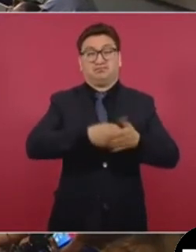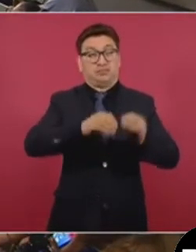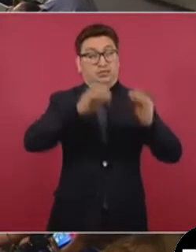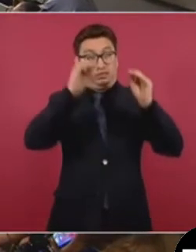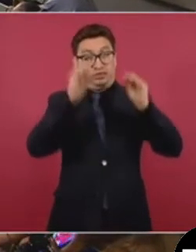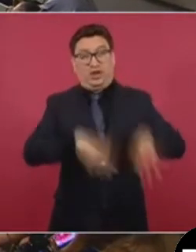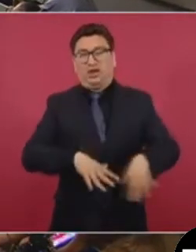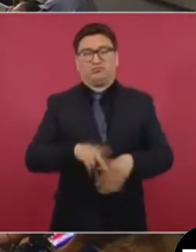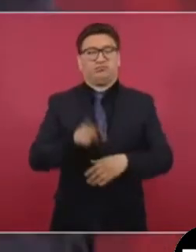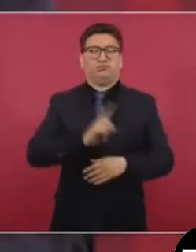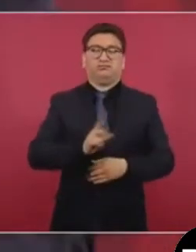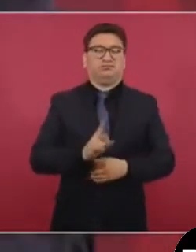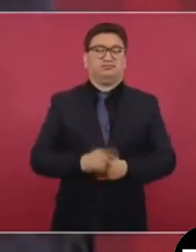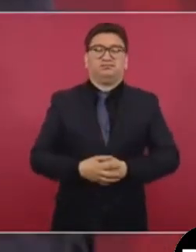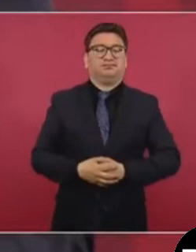No vamos a